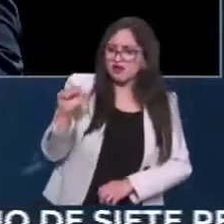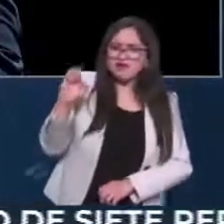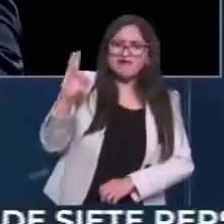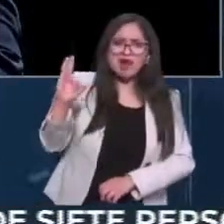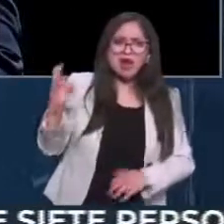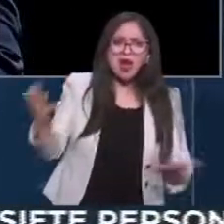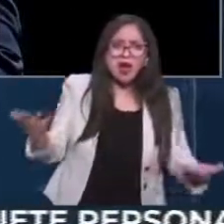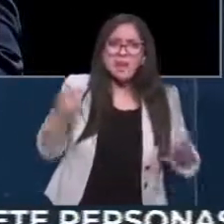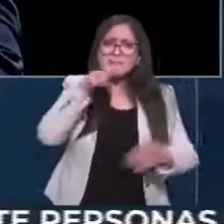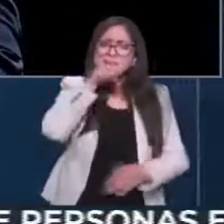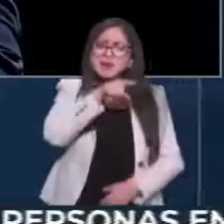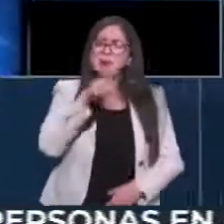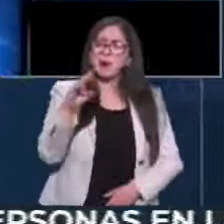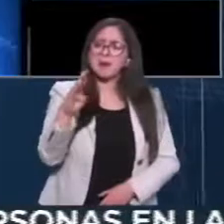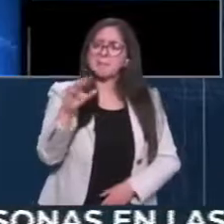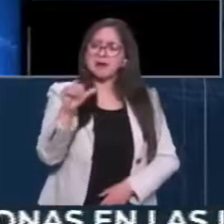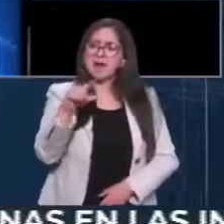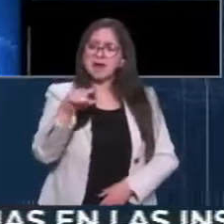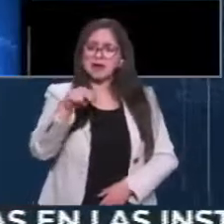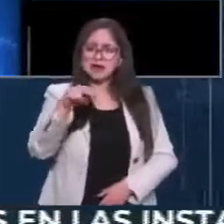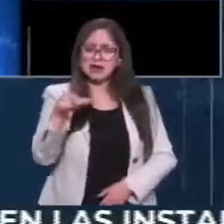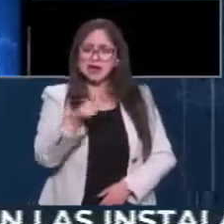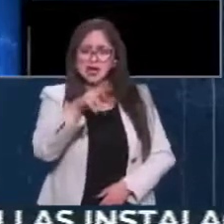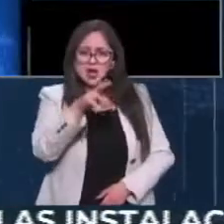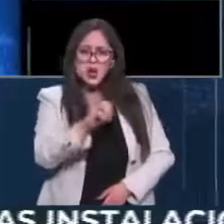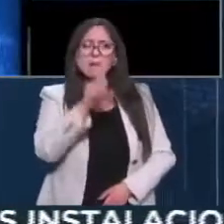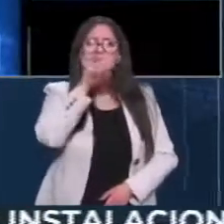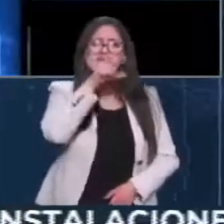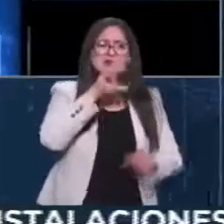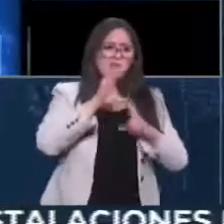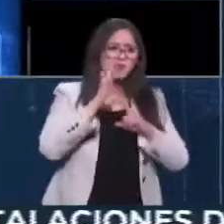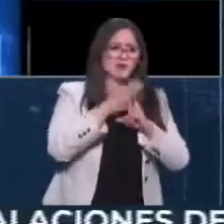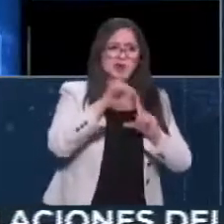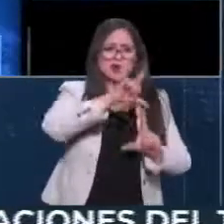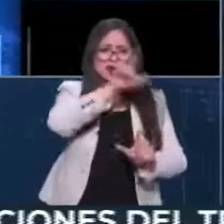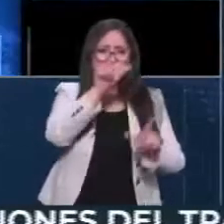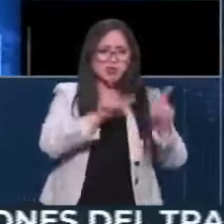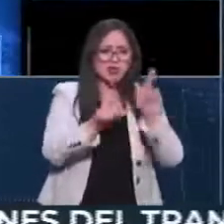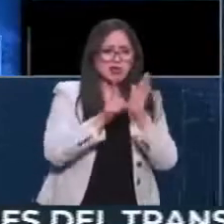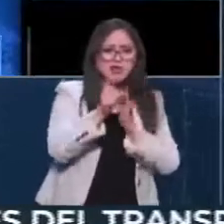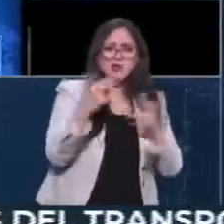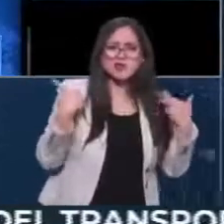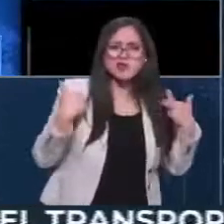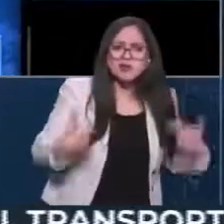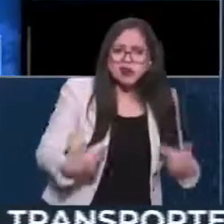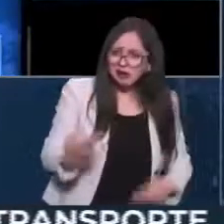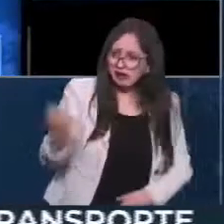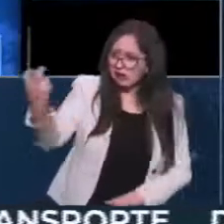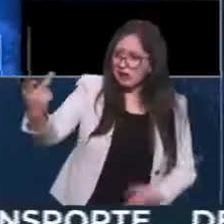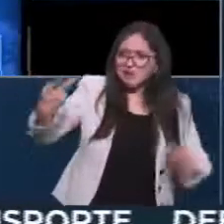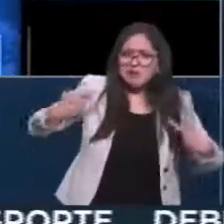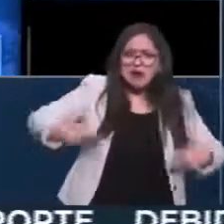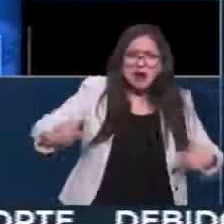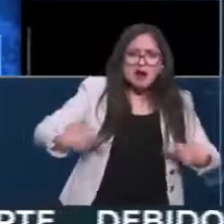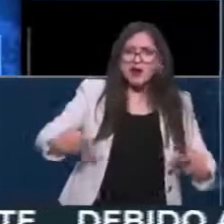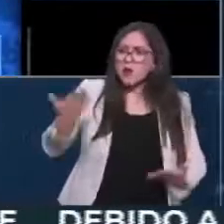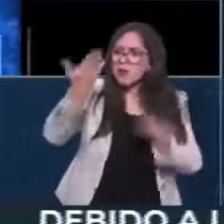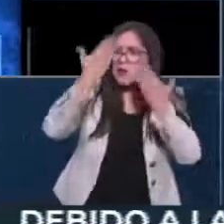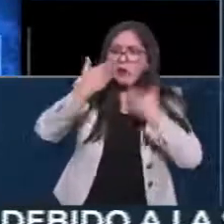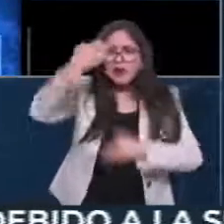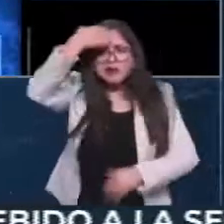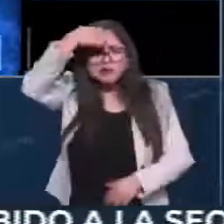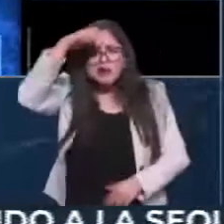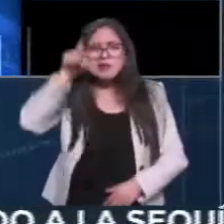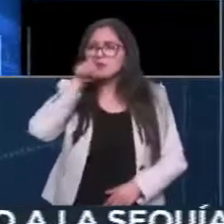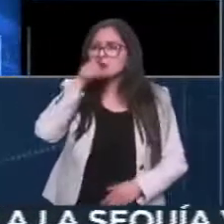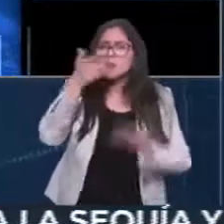debe ser Banxico y como debiera ser la Comisión Nacional de Derechos Humanos, a alguien sin el expertise y el perfil técnico. Porque estas áreas,